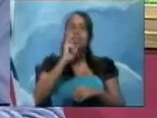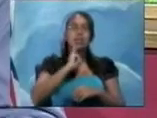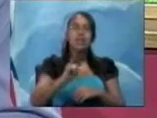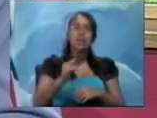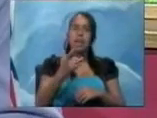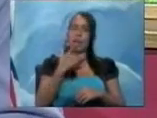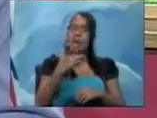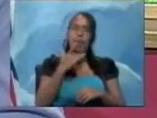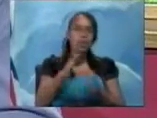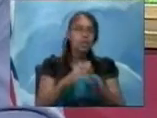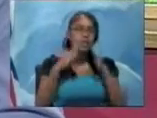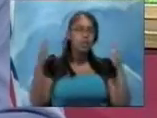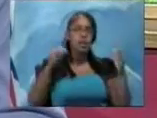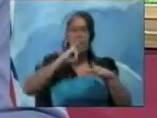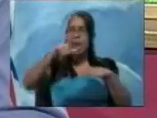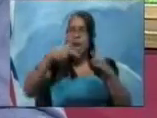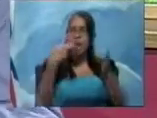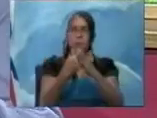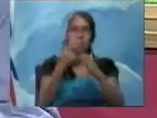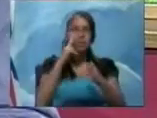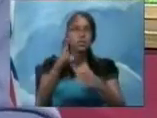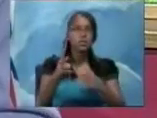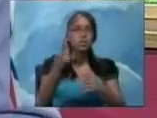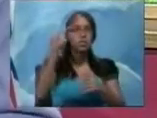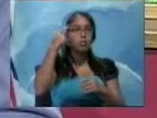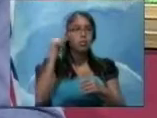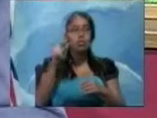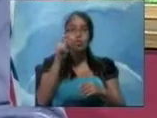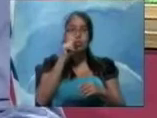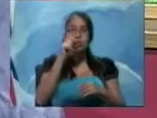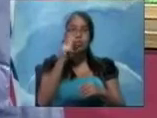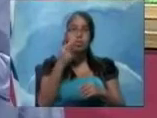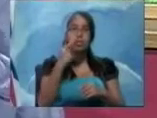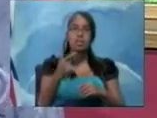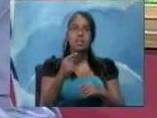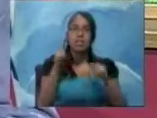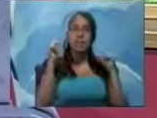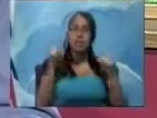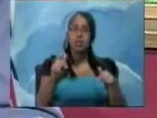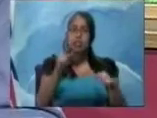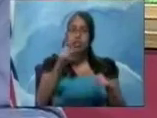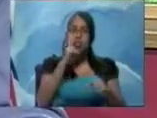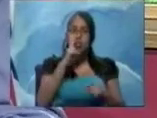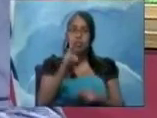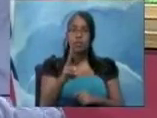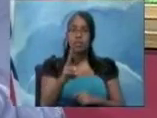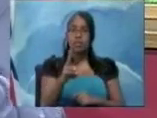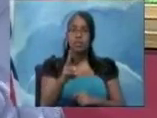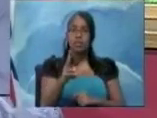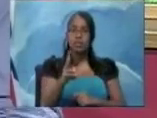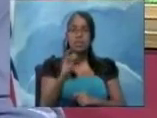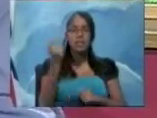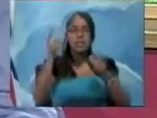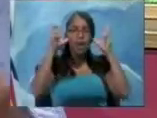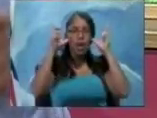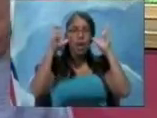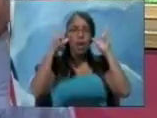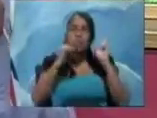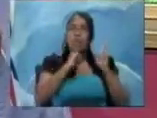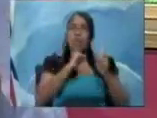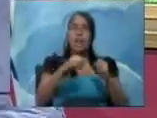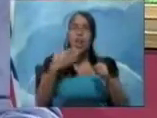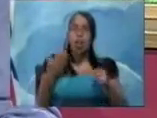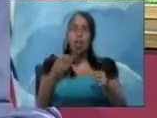extraordinario jamás visto y por eso el Pedro le dice esto que ustedes Ven y que oyen es lo que